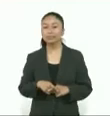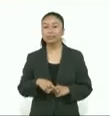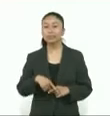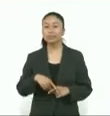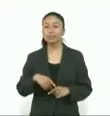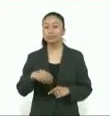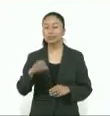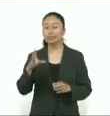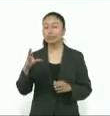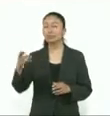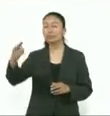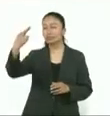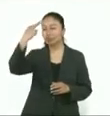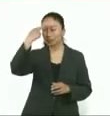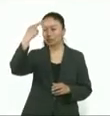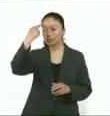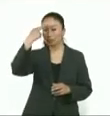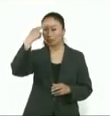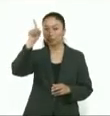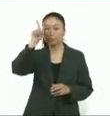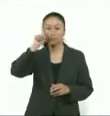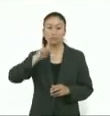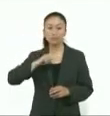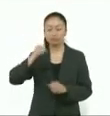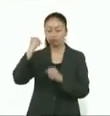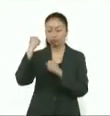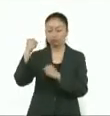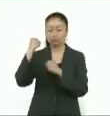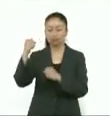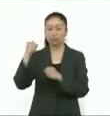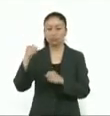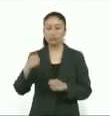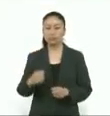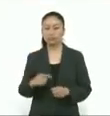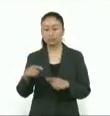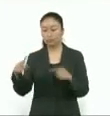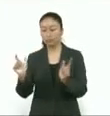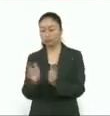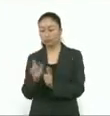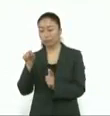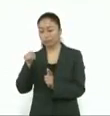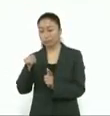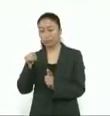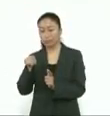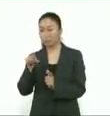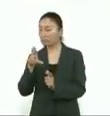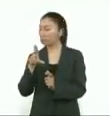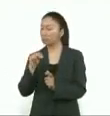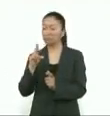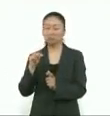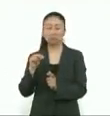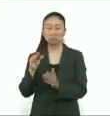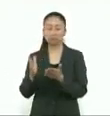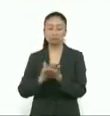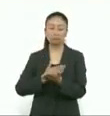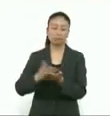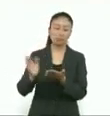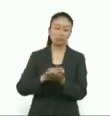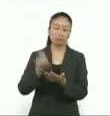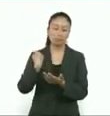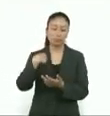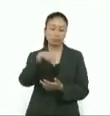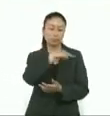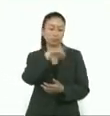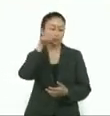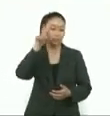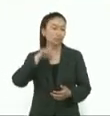feminismo no es parte del conservadurismo. Nosotras